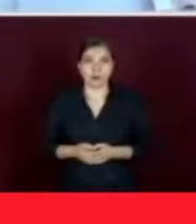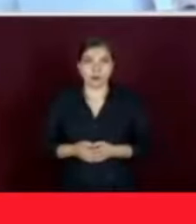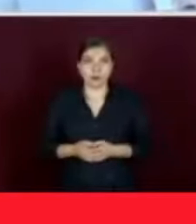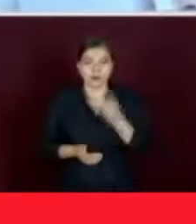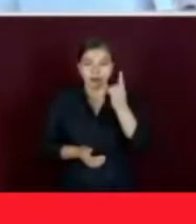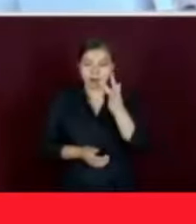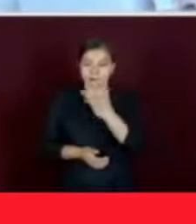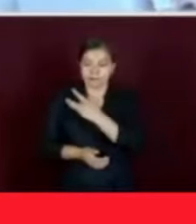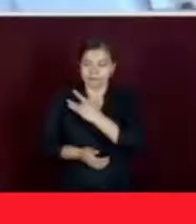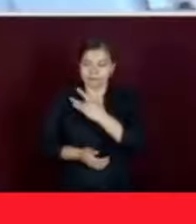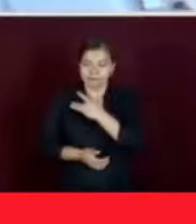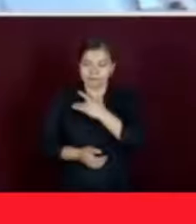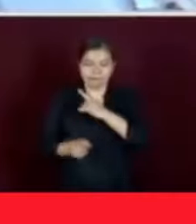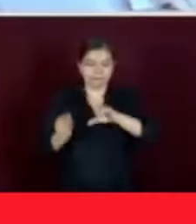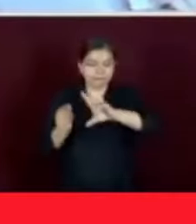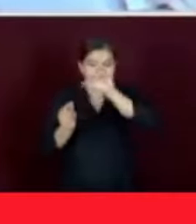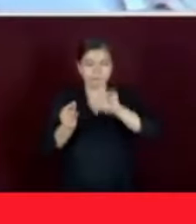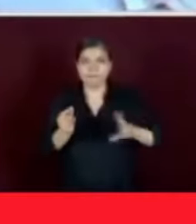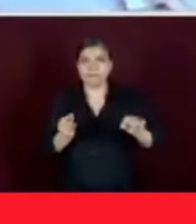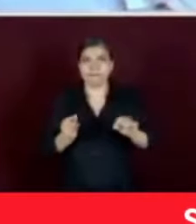corazón de la República,